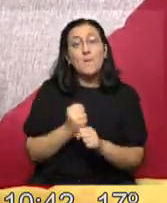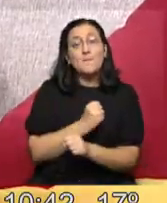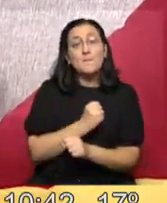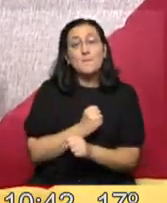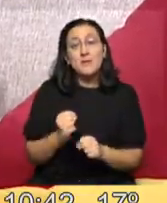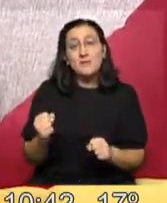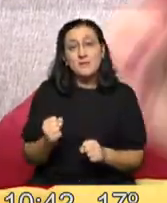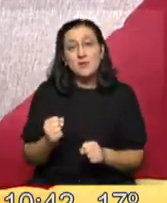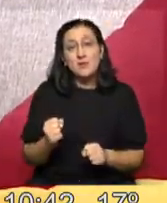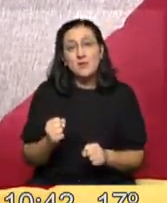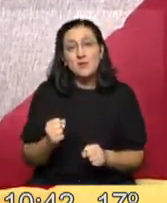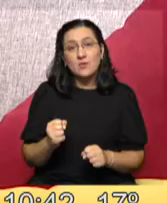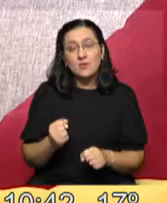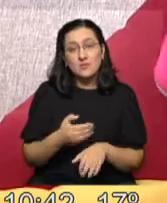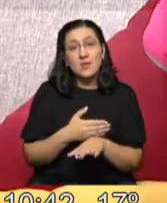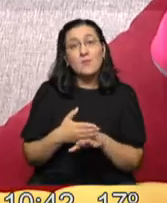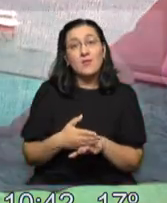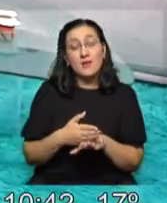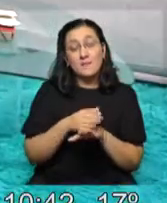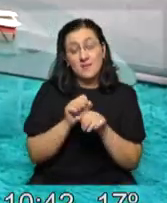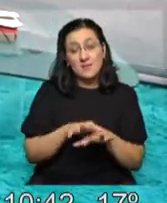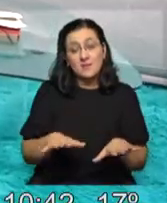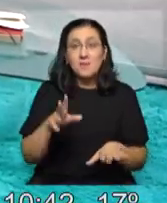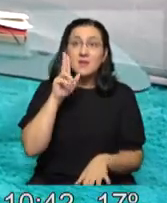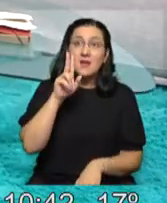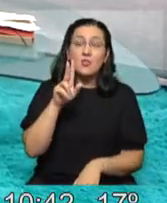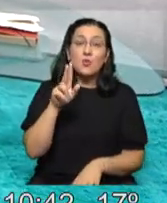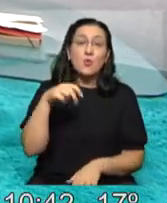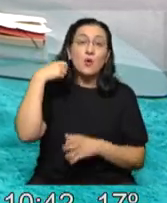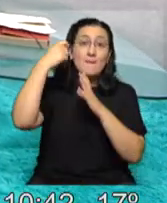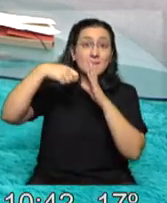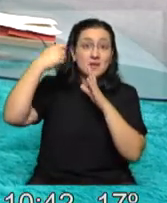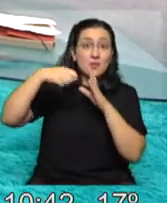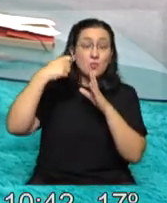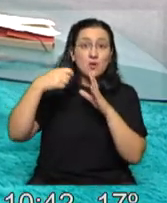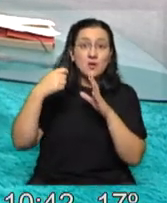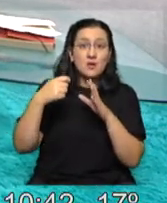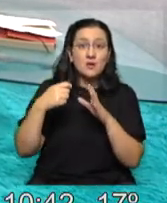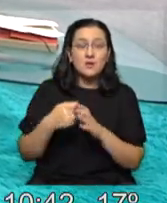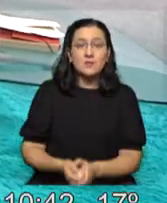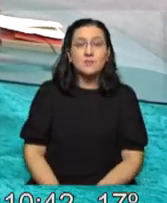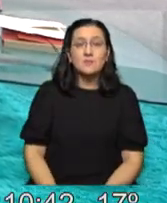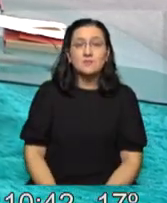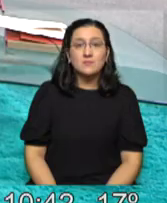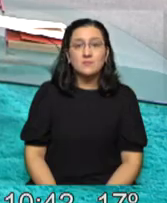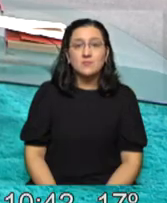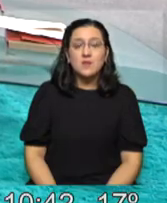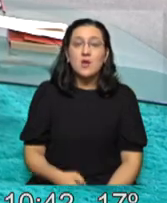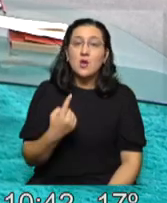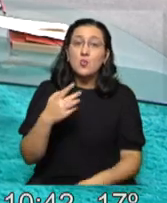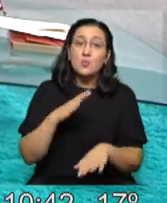porque. Denuncia. Post-pandemia. Sí. Viendo una película bastante taquillera, en un